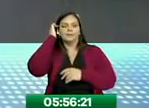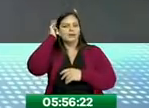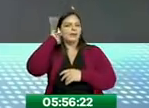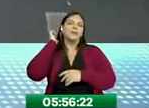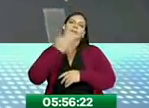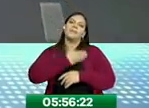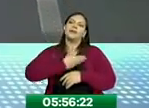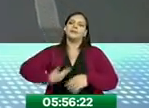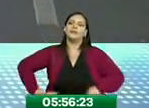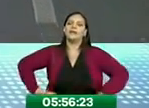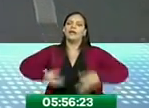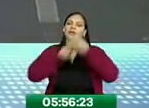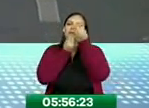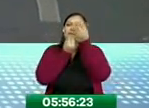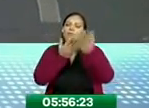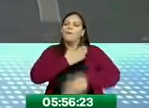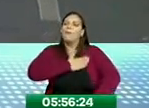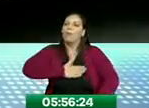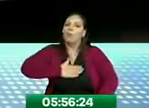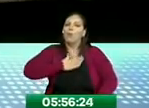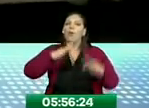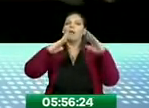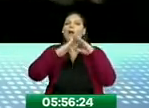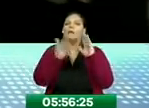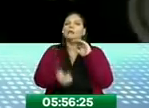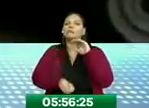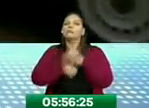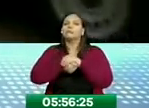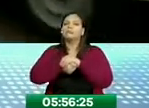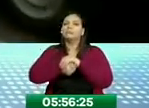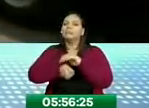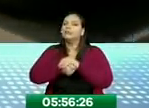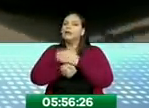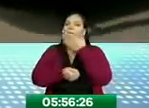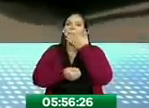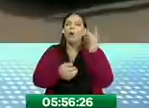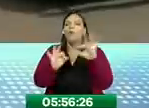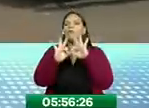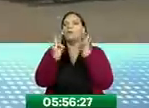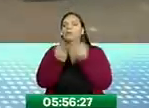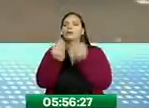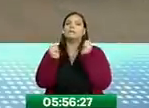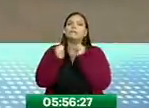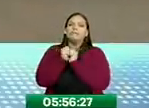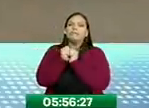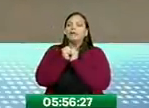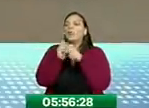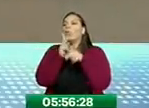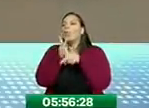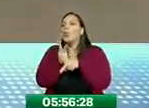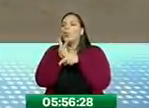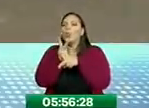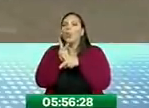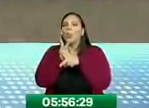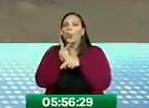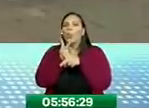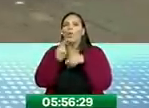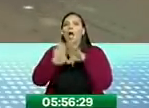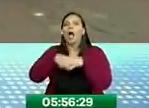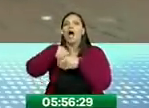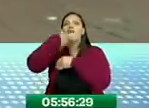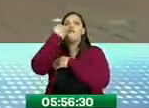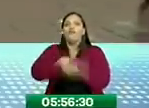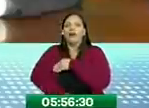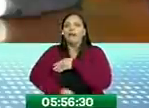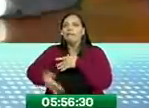no salgan, que estén con los suyos, ahí tratando de evitar cualquier tipo de infección o de contagio,